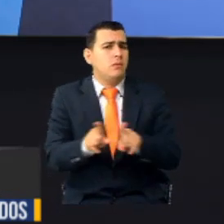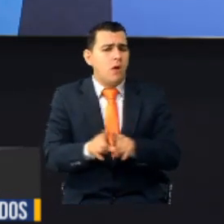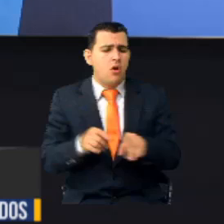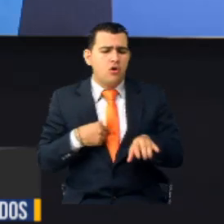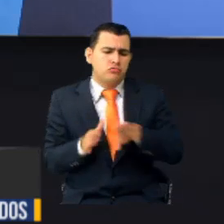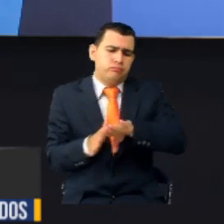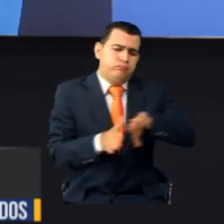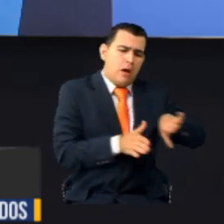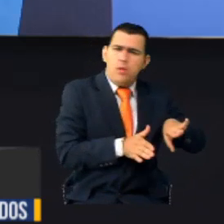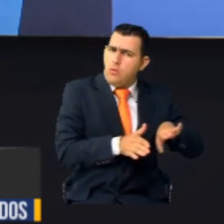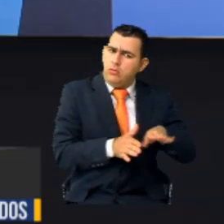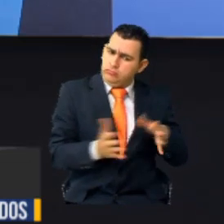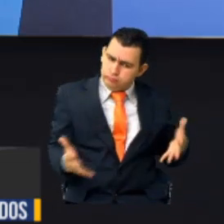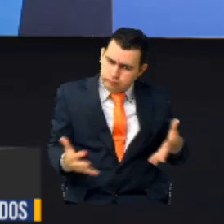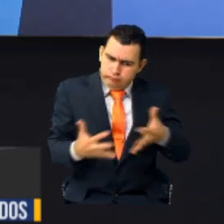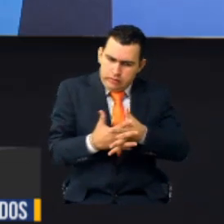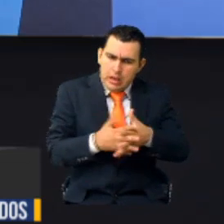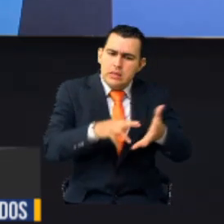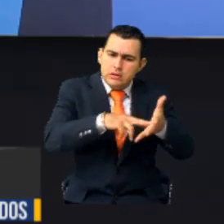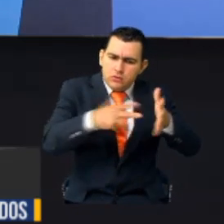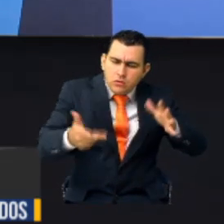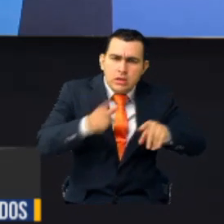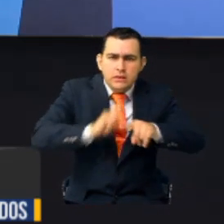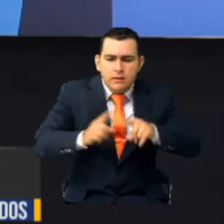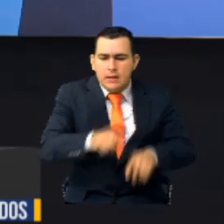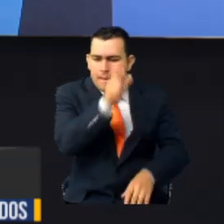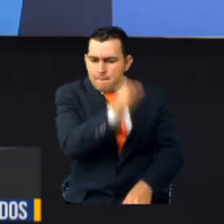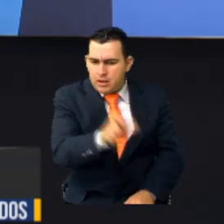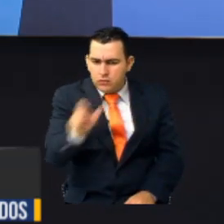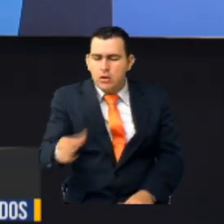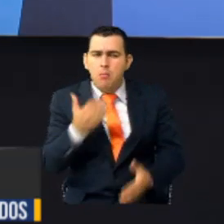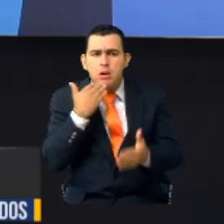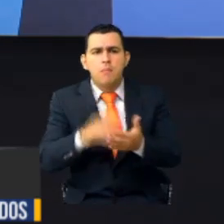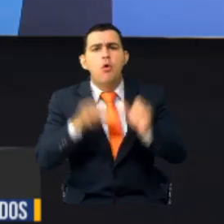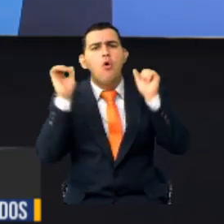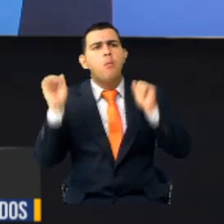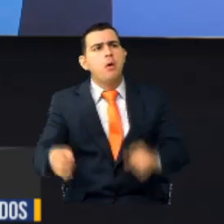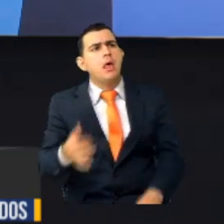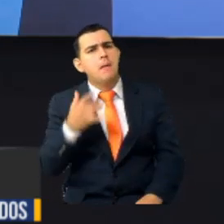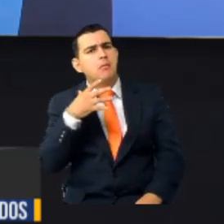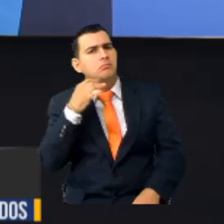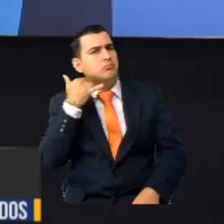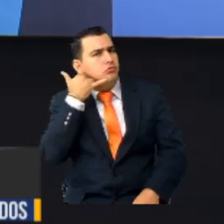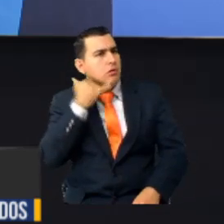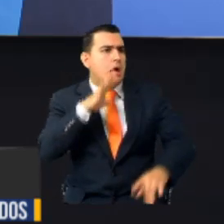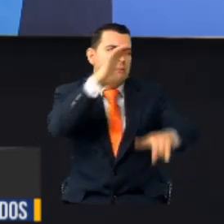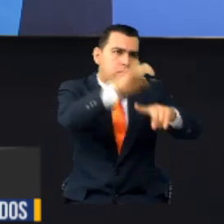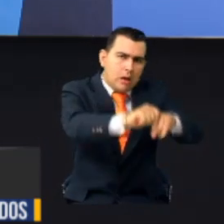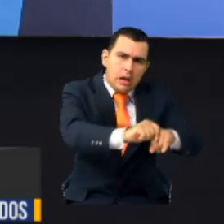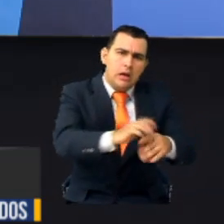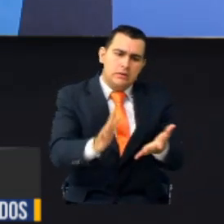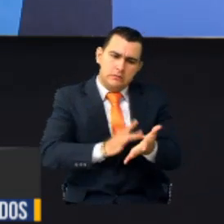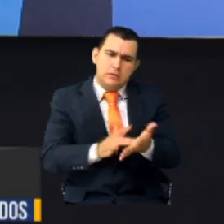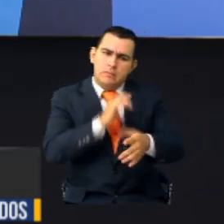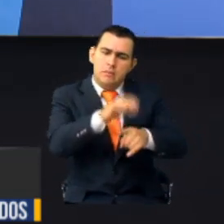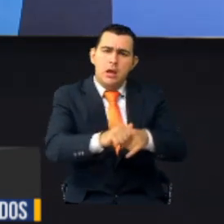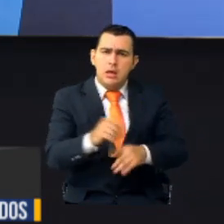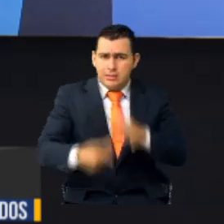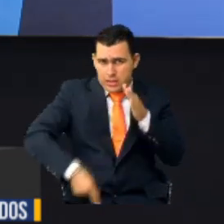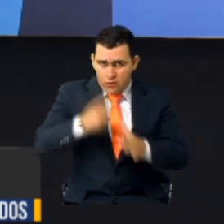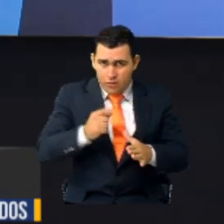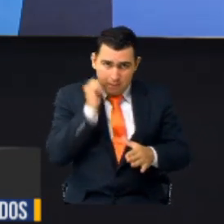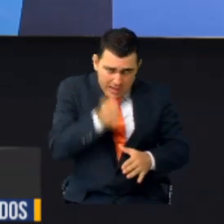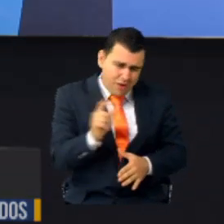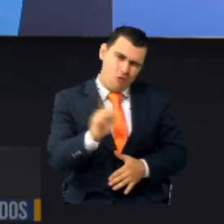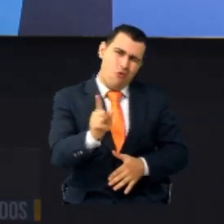más fácil, también entraría la tecnología, que la gente pueda algún día pedir una cita del SISBEN por el celular. Hay que ir entrando en esta moda, no es algo que se hace de la noche a la mañana, pero sí